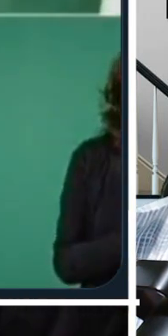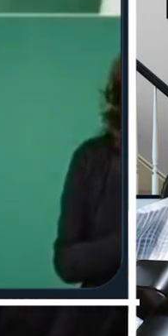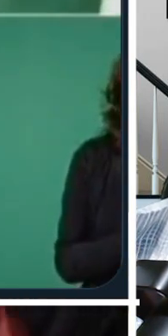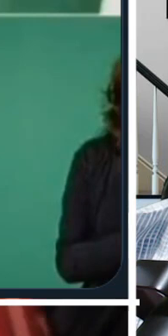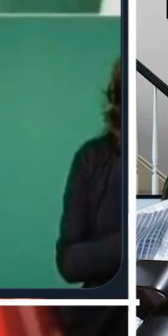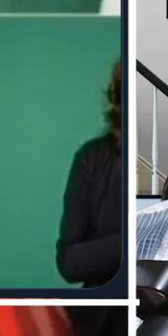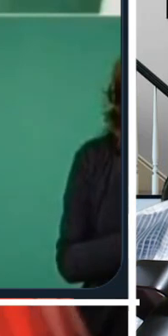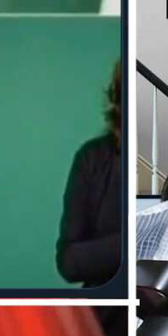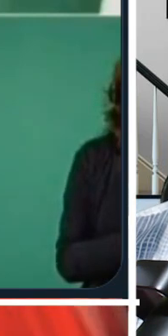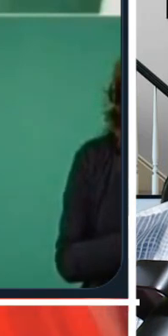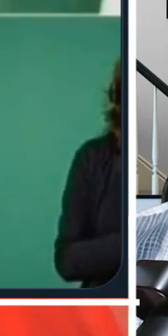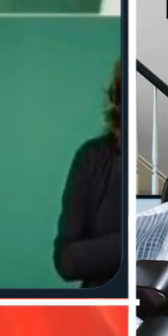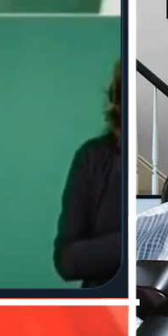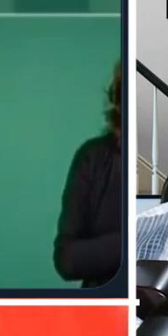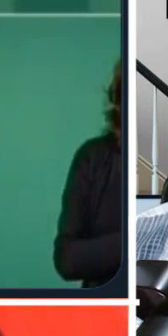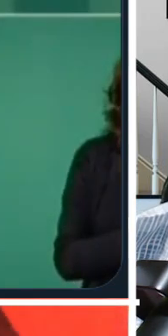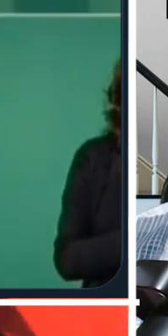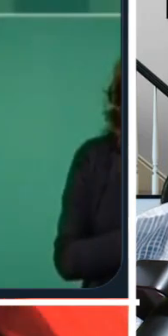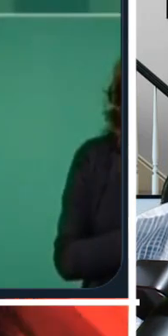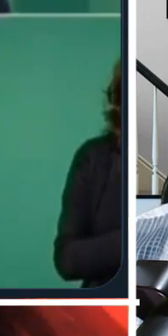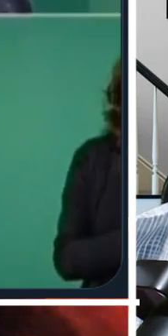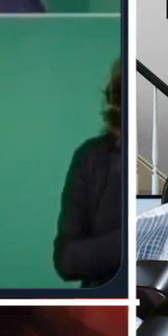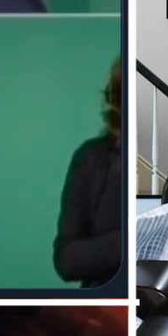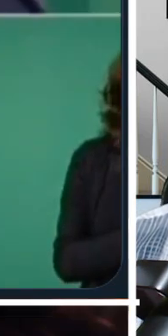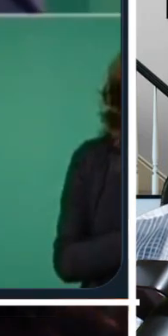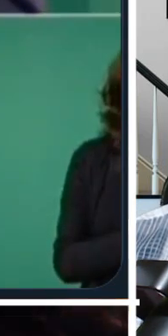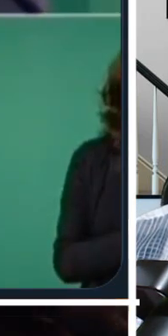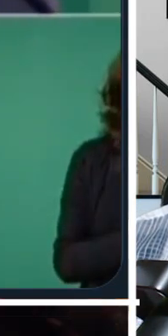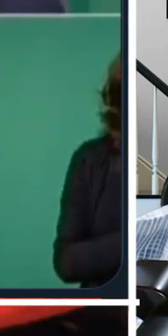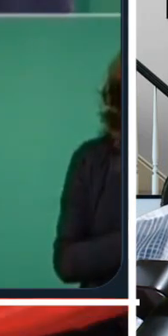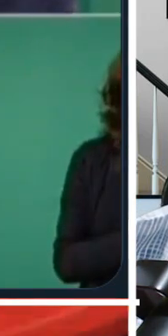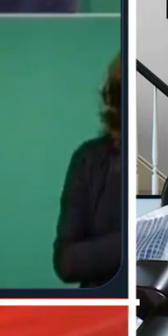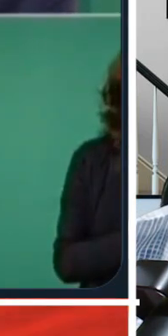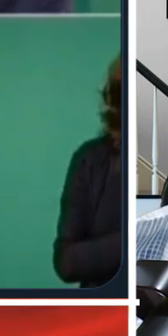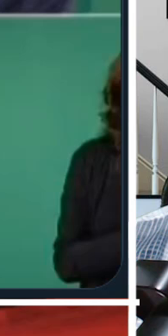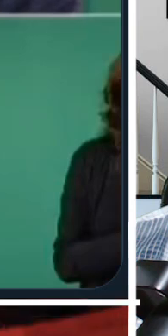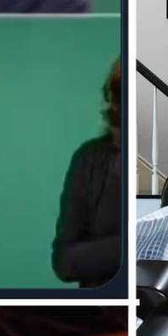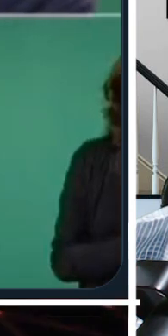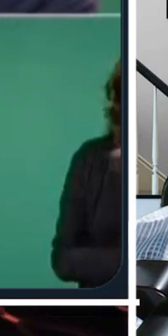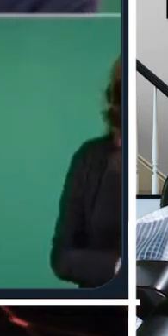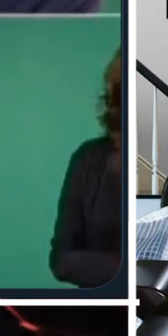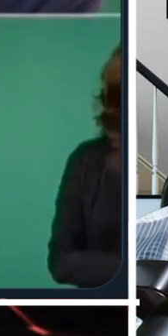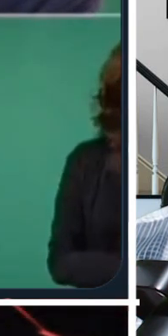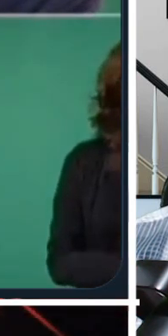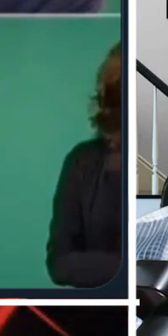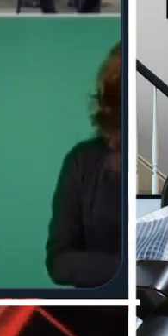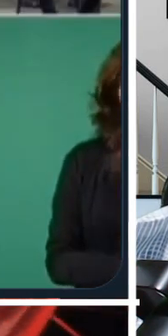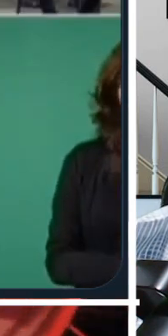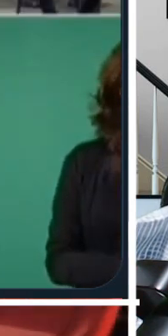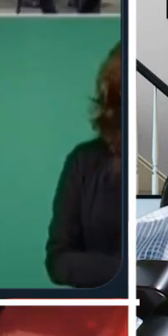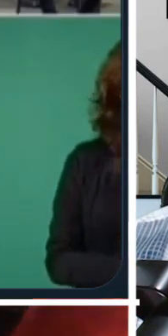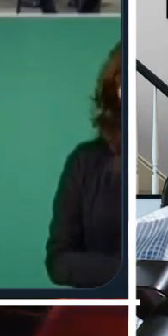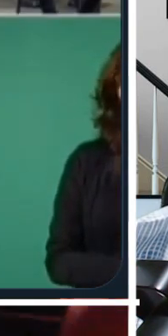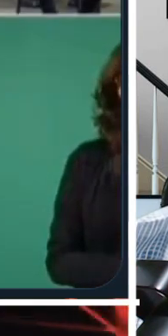El presidente López Obrador dijo que es de pena ajena para Coyoacán que haya ganado la